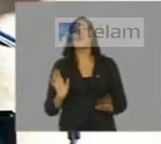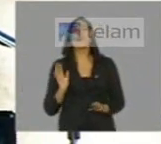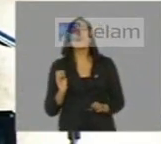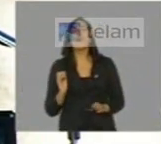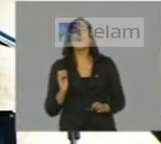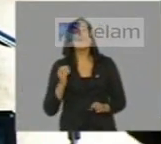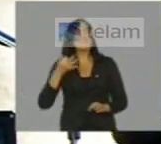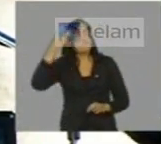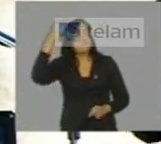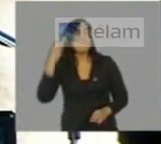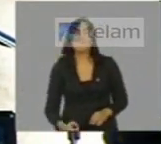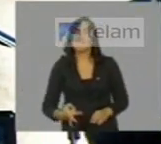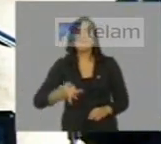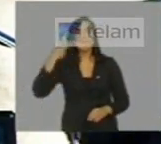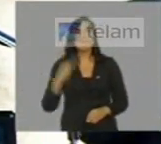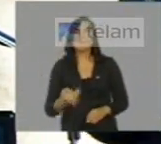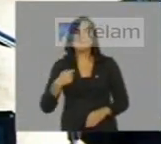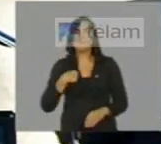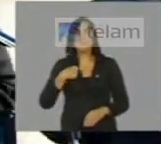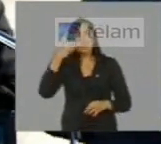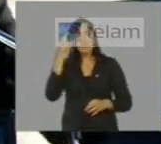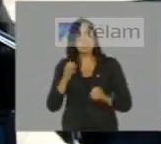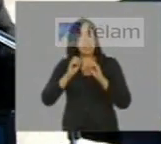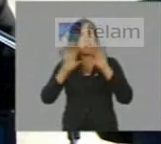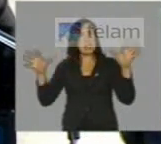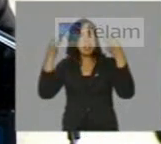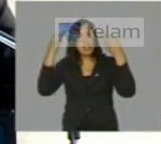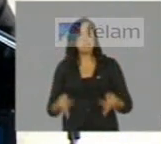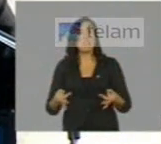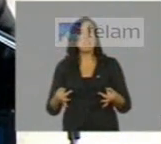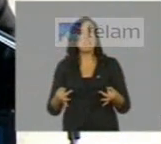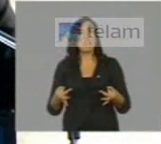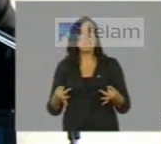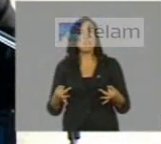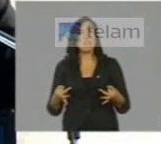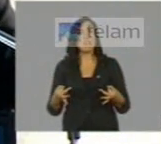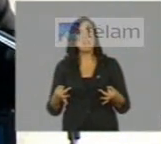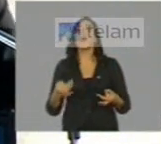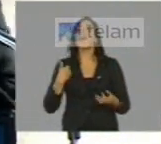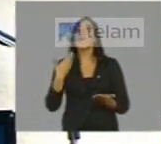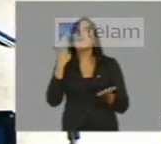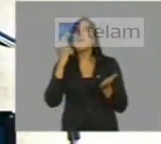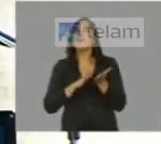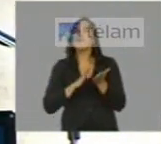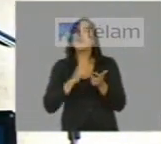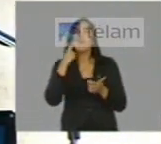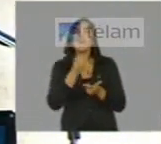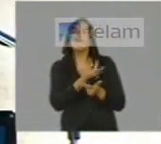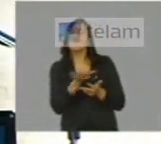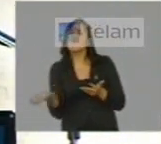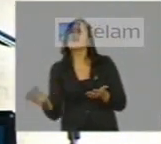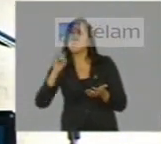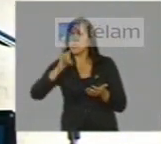lo que es absolutamente objetivo, lo que es absolutamente cuantificable, lo que